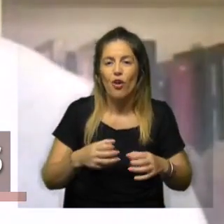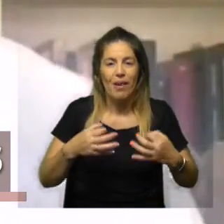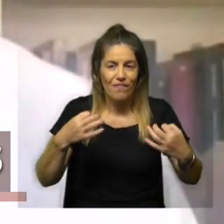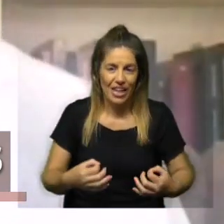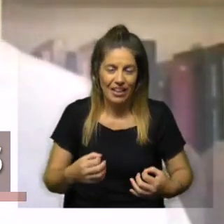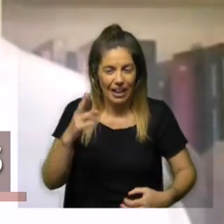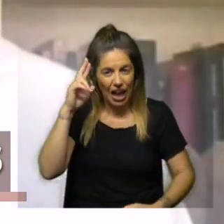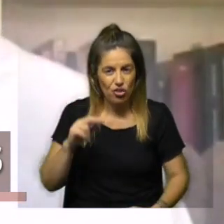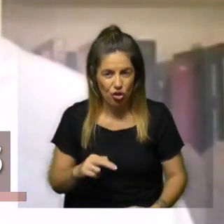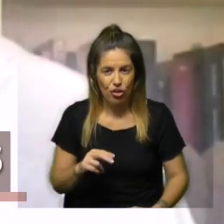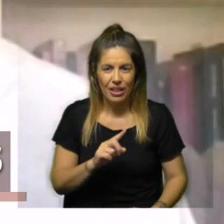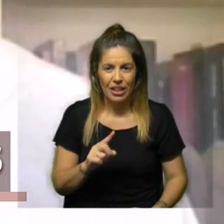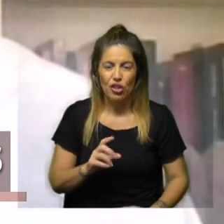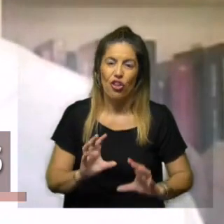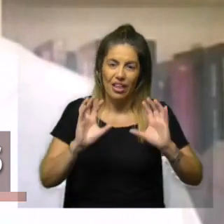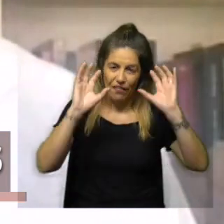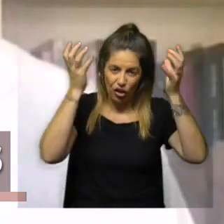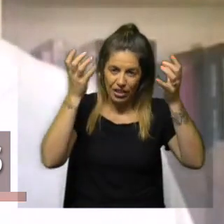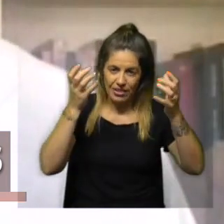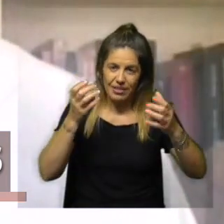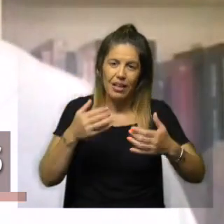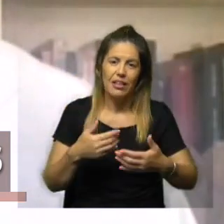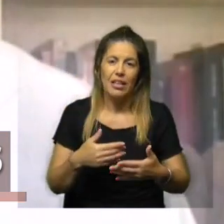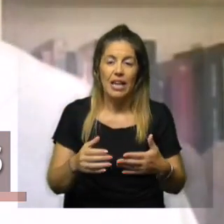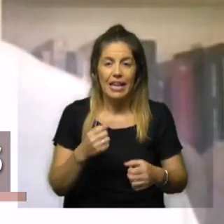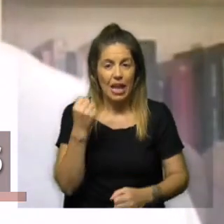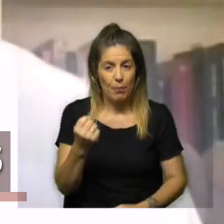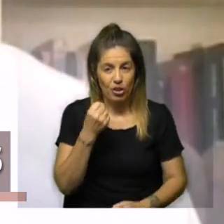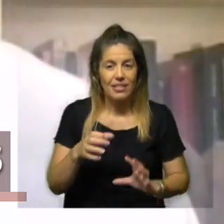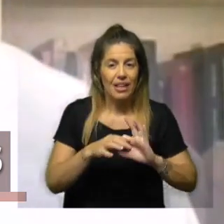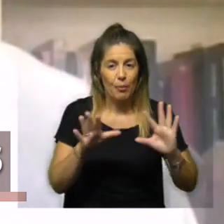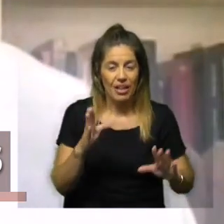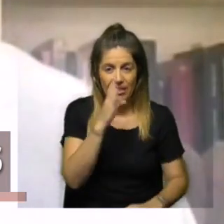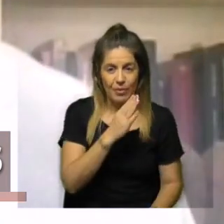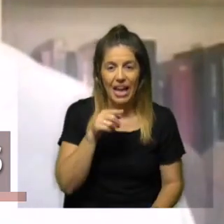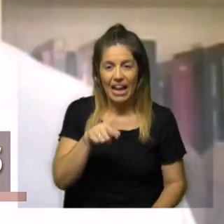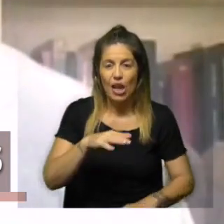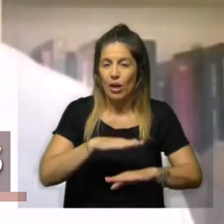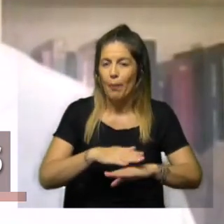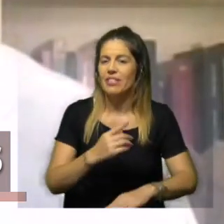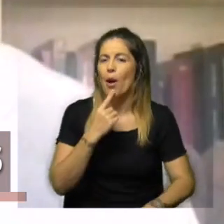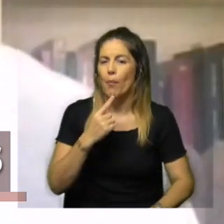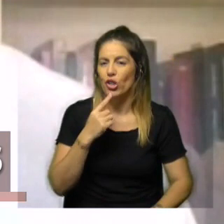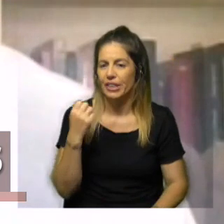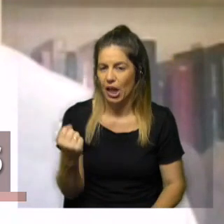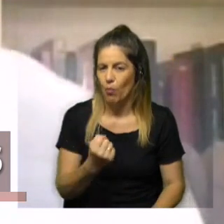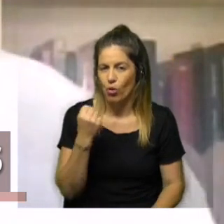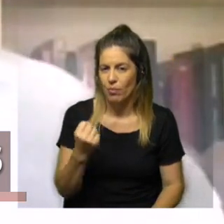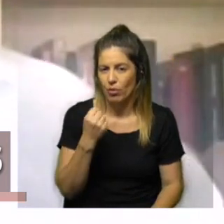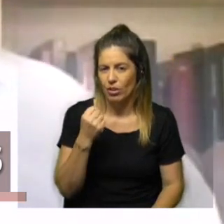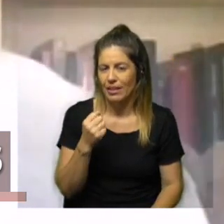razones, ¿no? sobre la defensa y la importancia de la democracia en Brasil. Yo creo que aquí hay una responsabilidad política muy, muy, muy